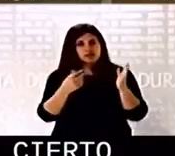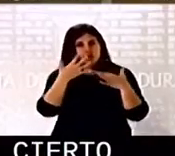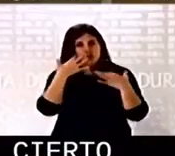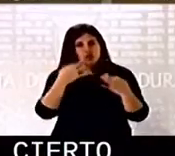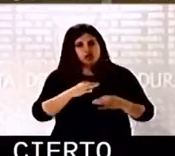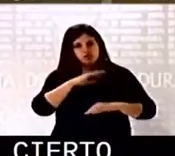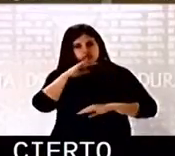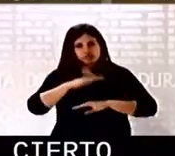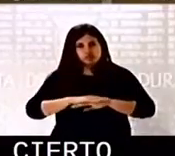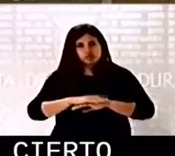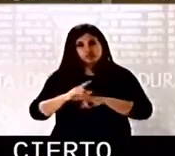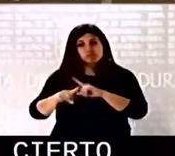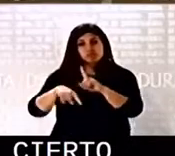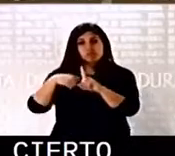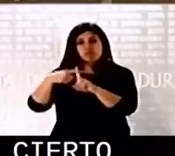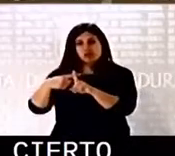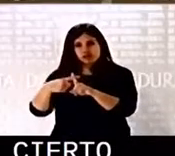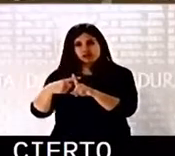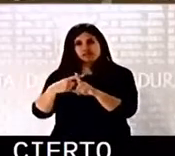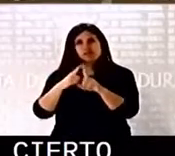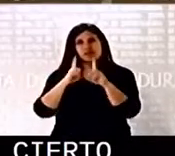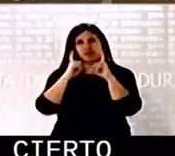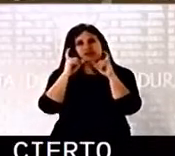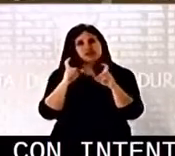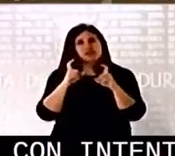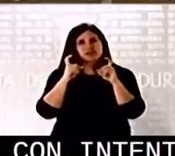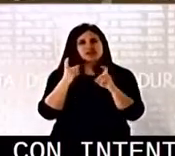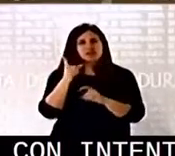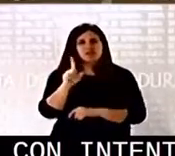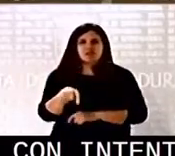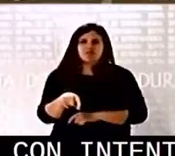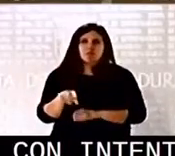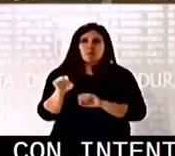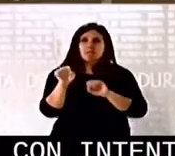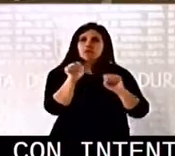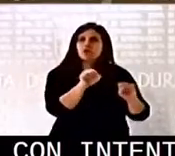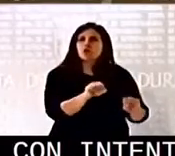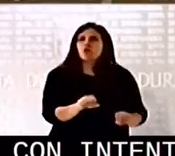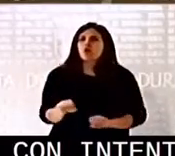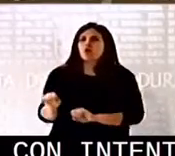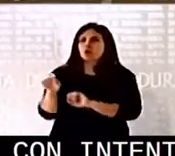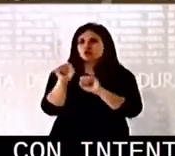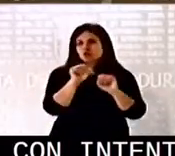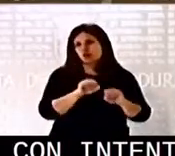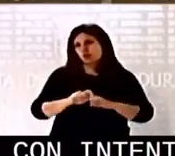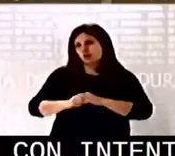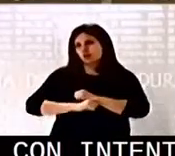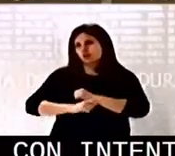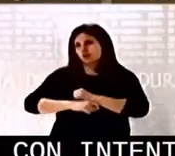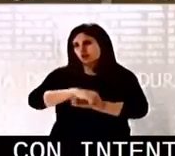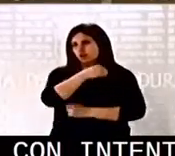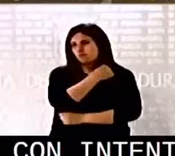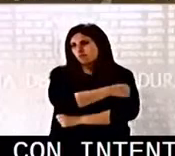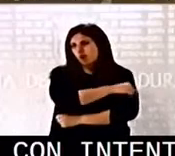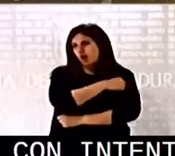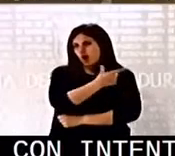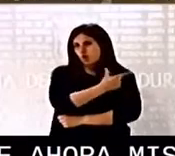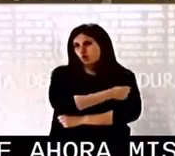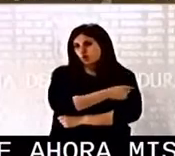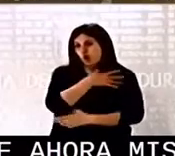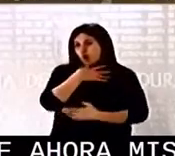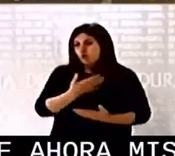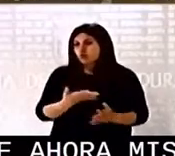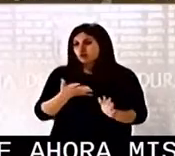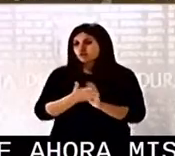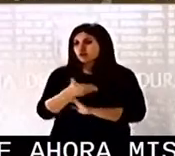con intentar proteger la estrategia de vacunación, que ahora mismo es lo más importante, es